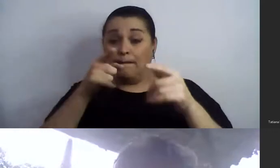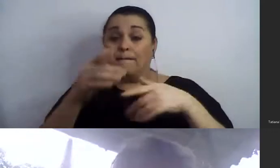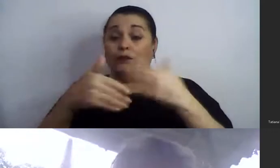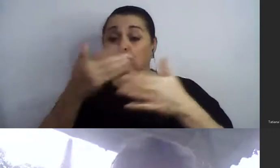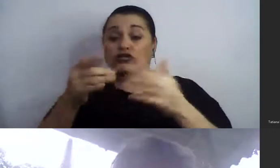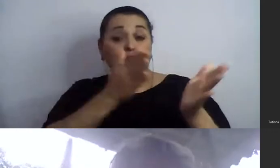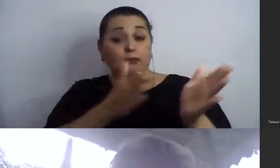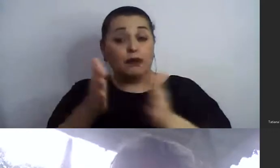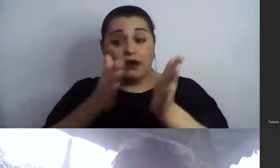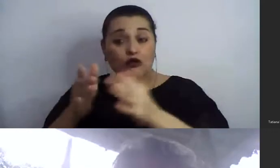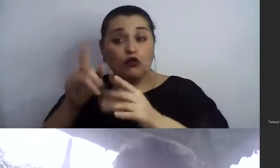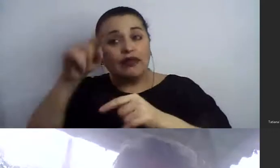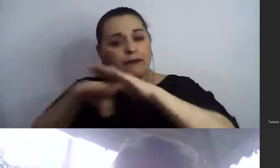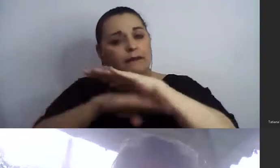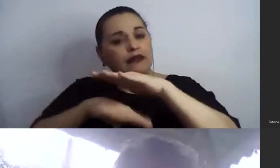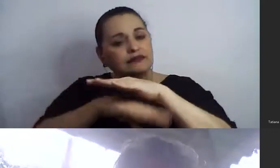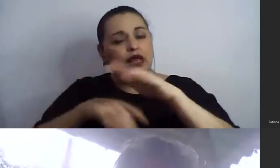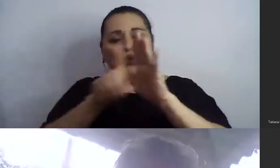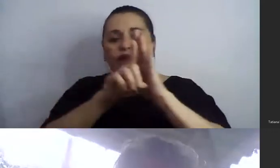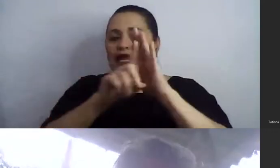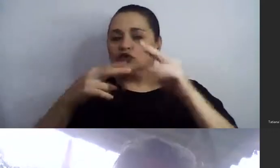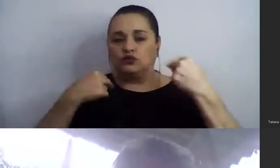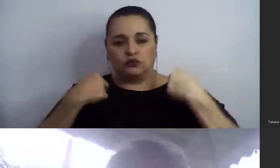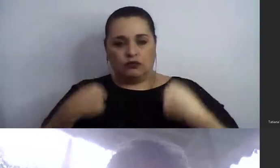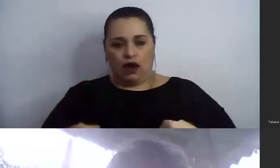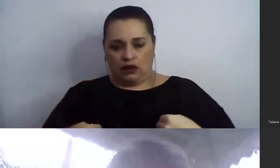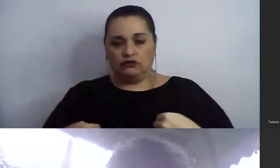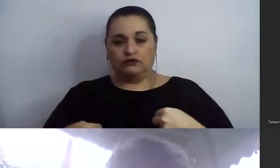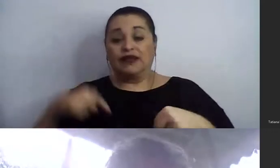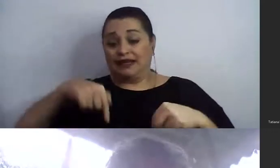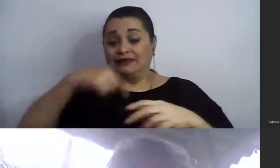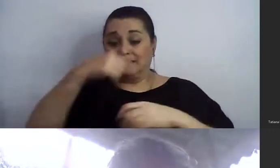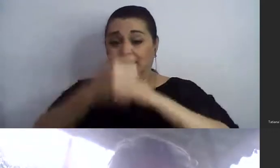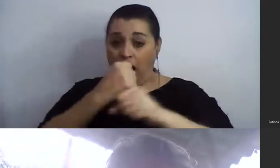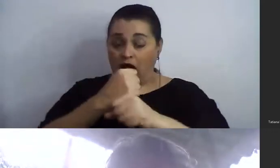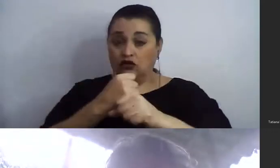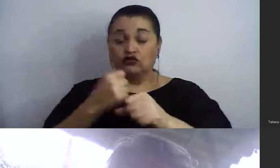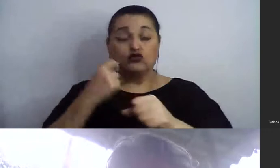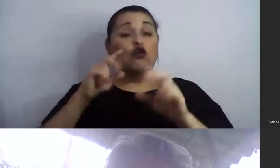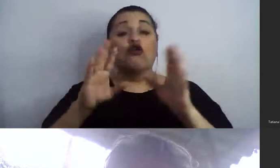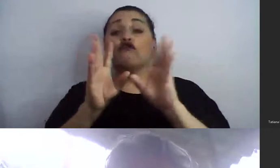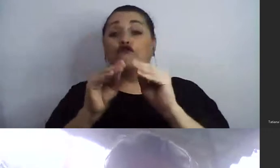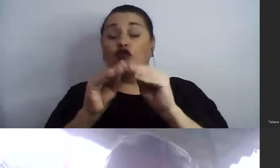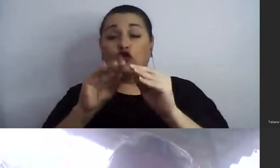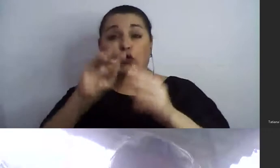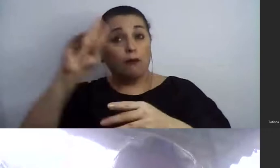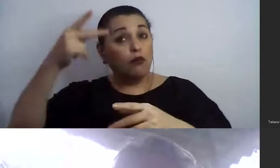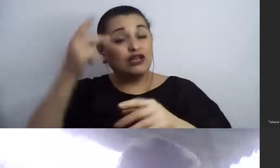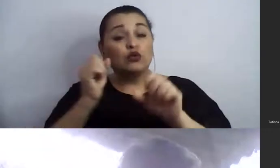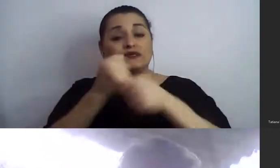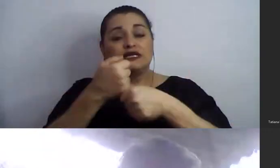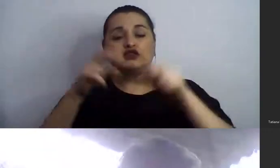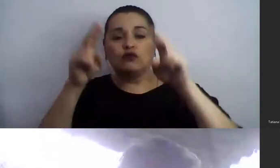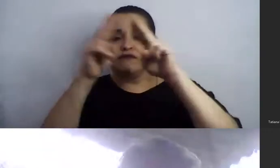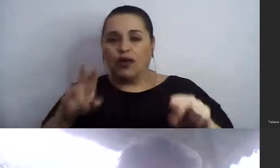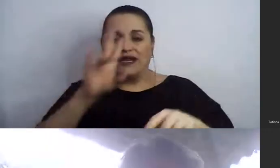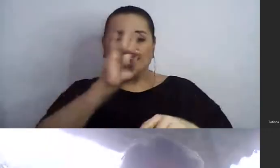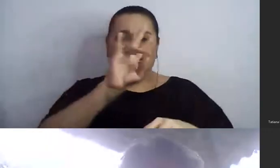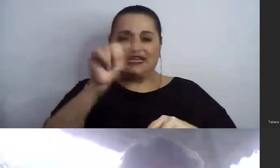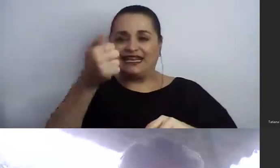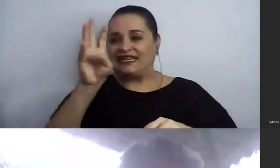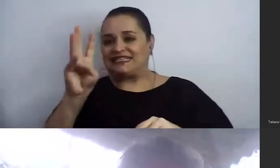deben estar basados en los derechos humanos este año el foro político de alto nivel se realizó virtualmente del 7 al 16